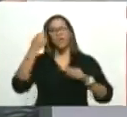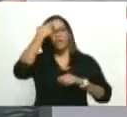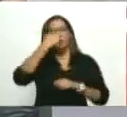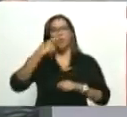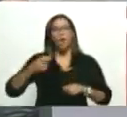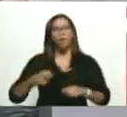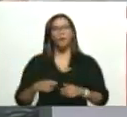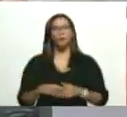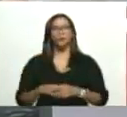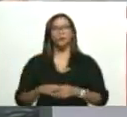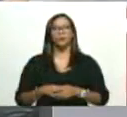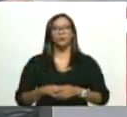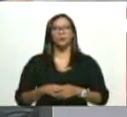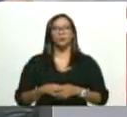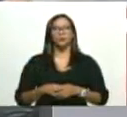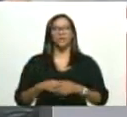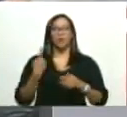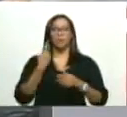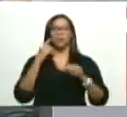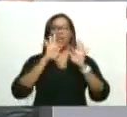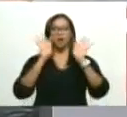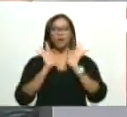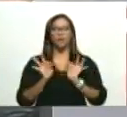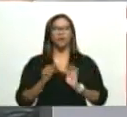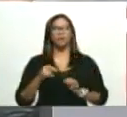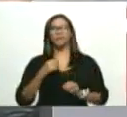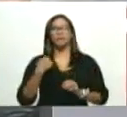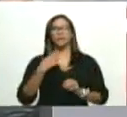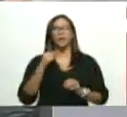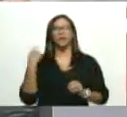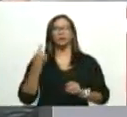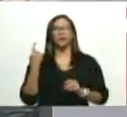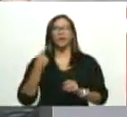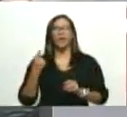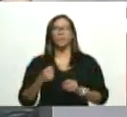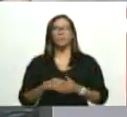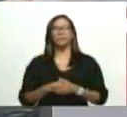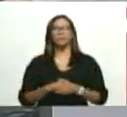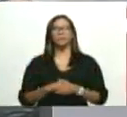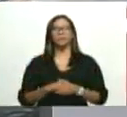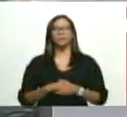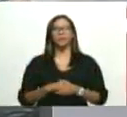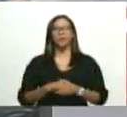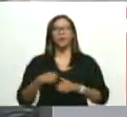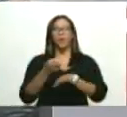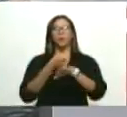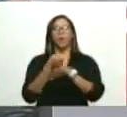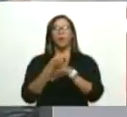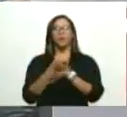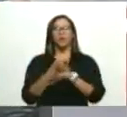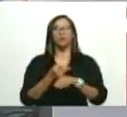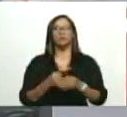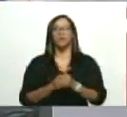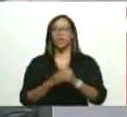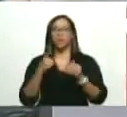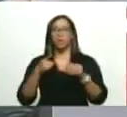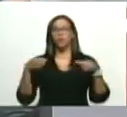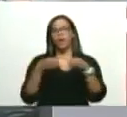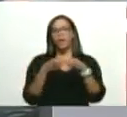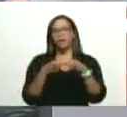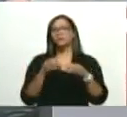Que de alguna manera ya no era solamente un gobierno de una élite, sino que los